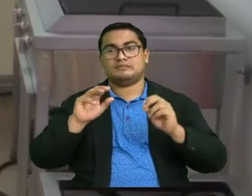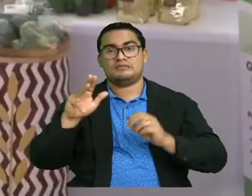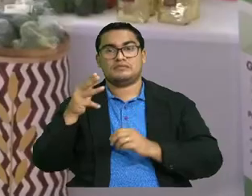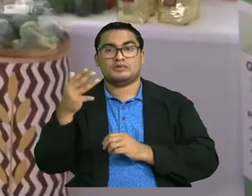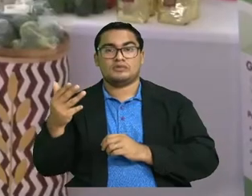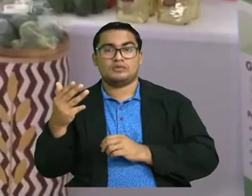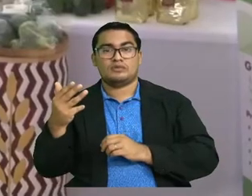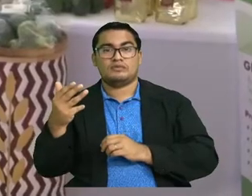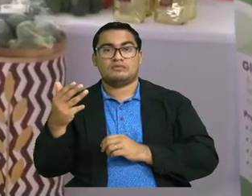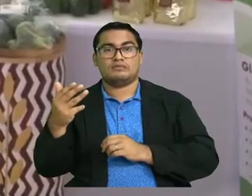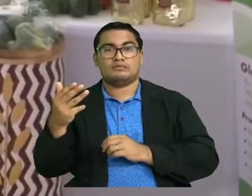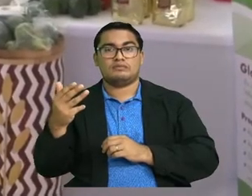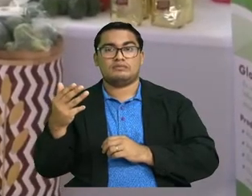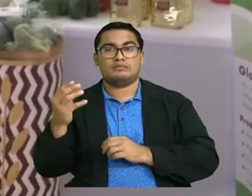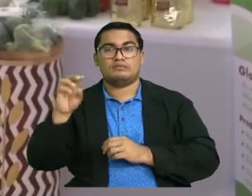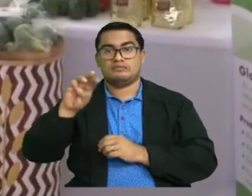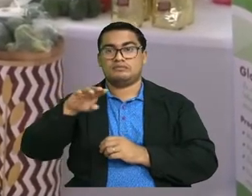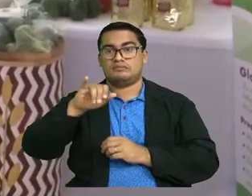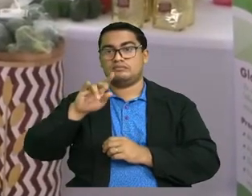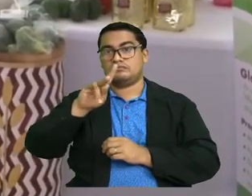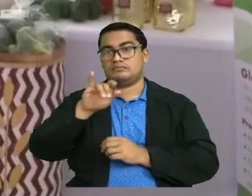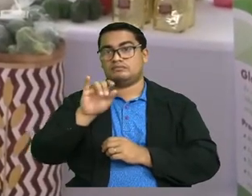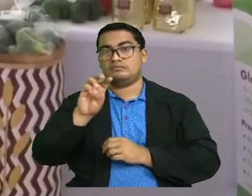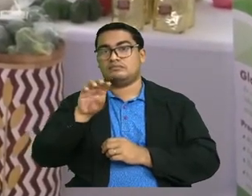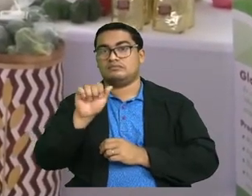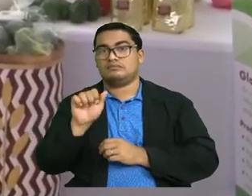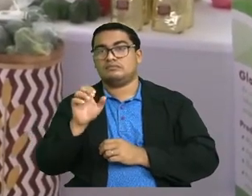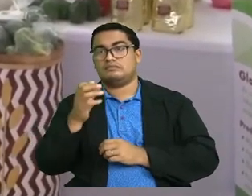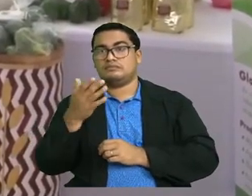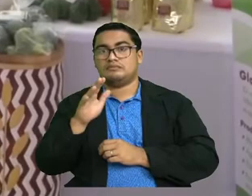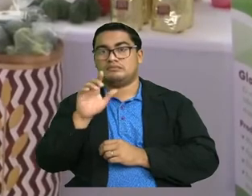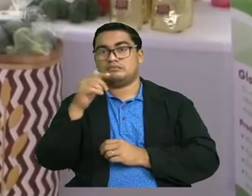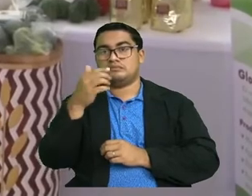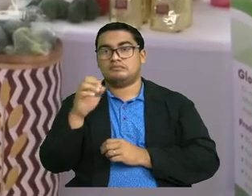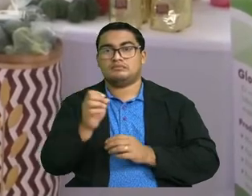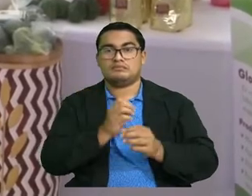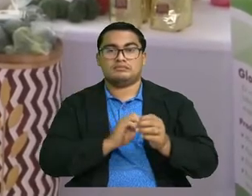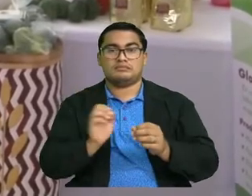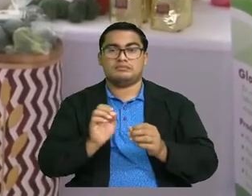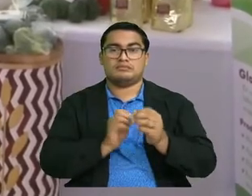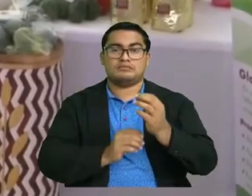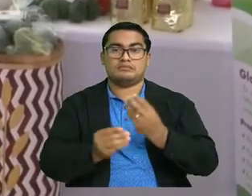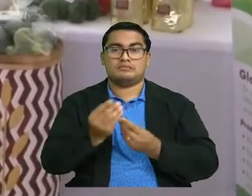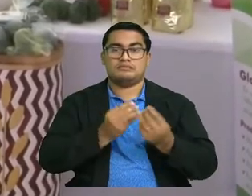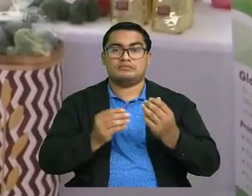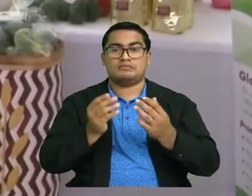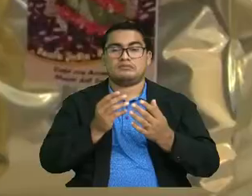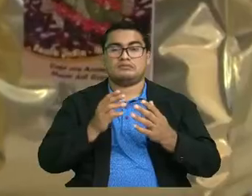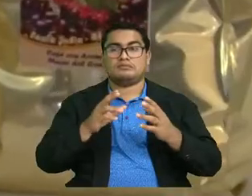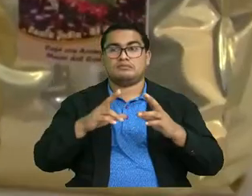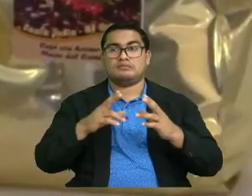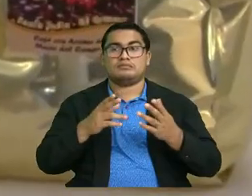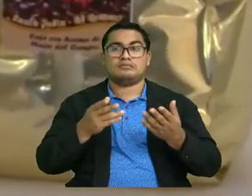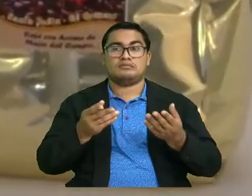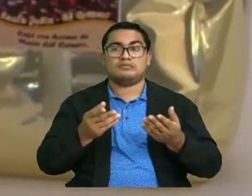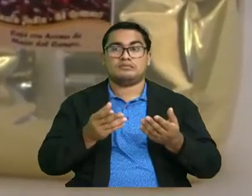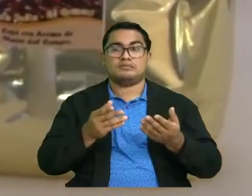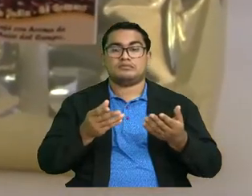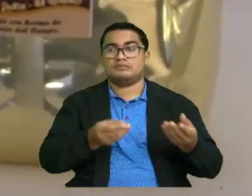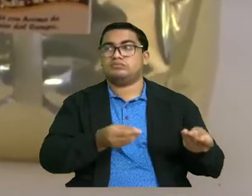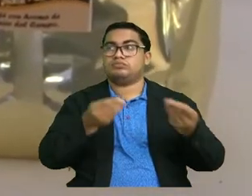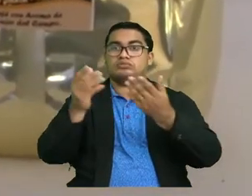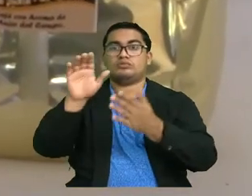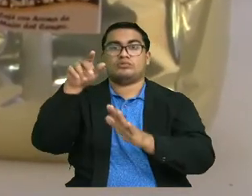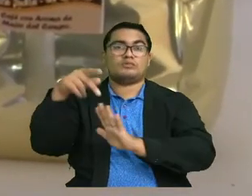MIPYMES. Estamos hablando de más del 70% de la actividad económica, 80% de exportaciones, estamos hablando de alto